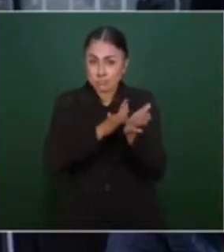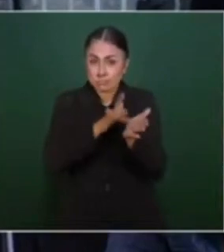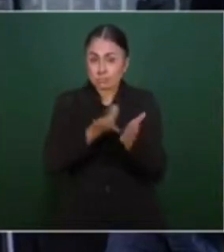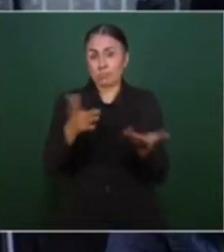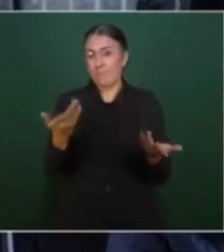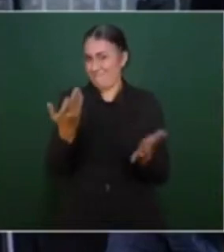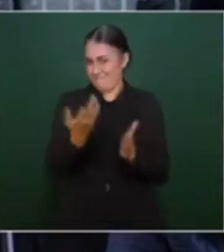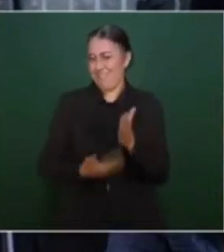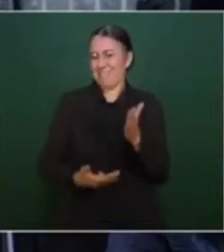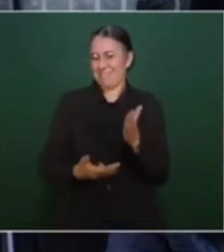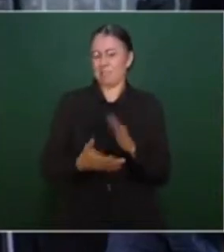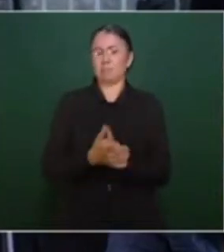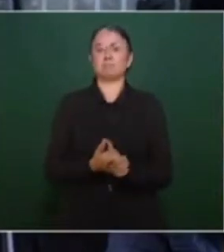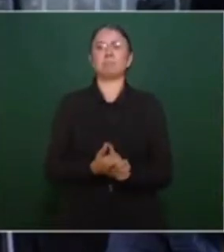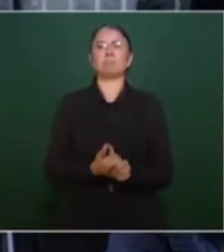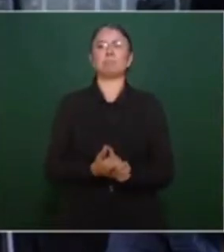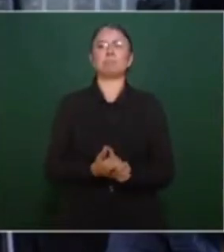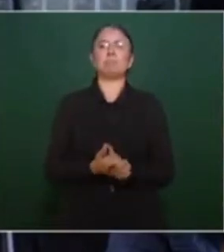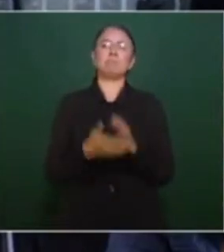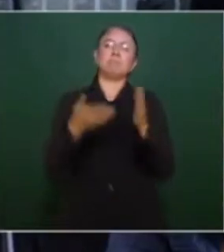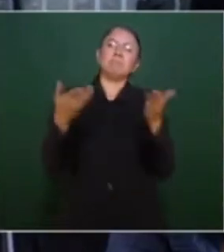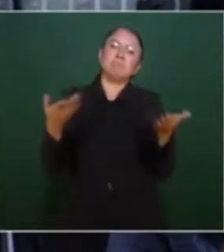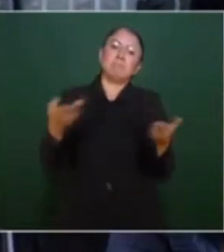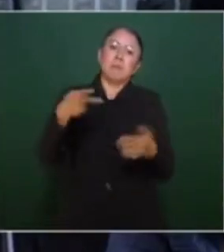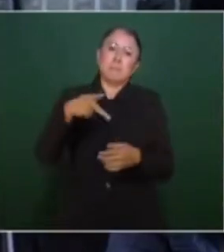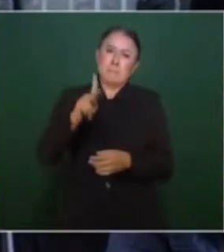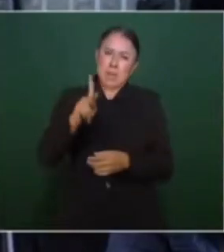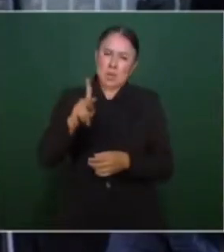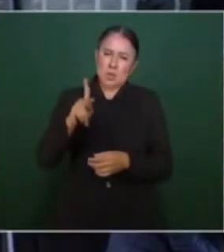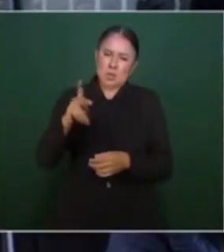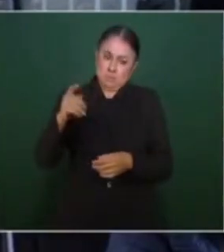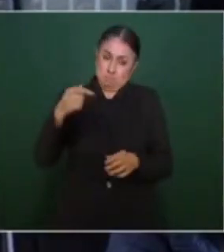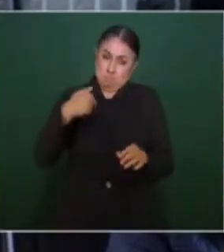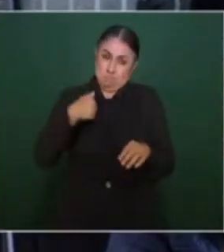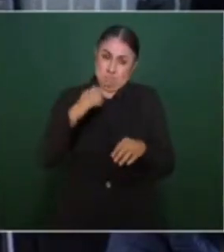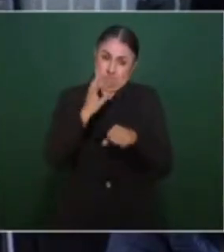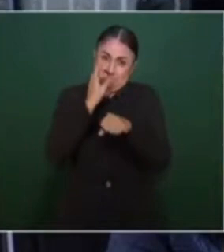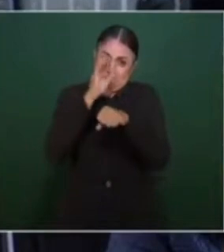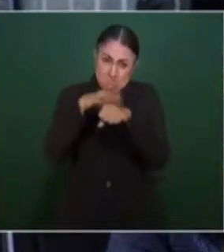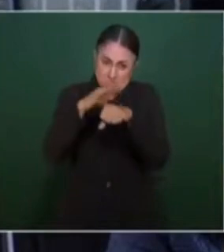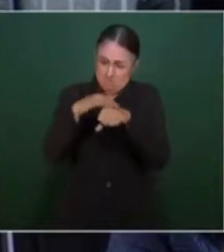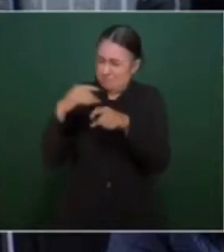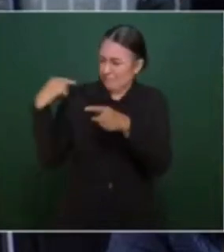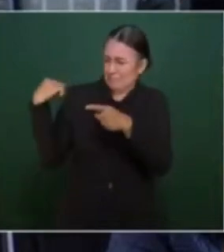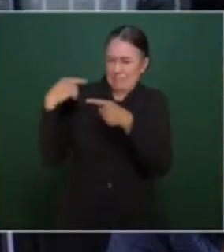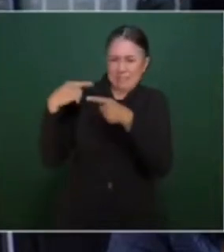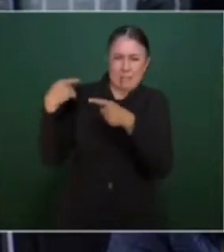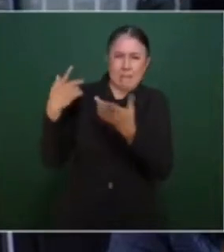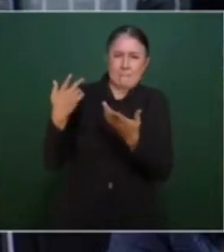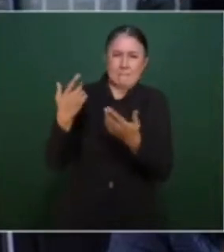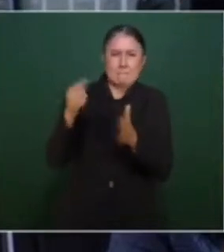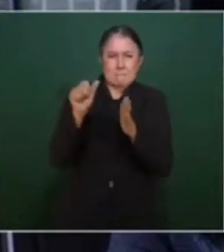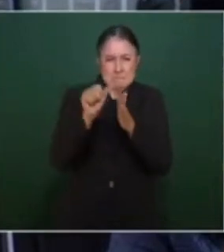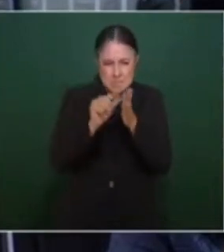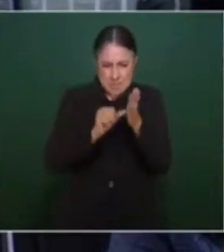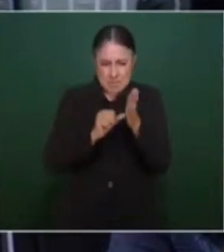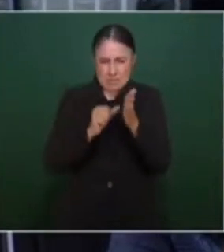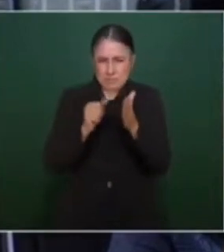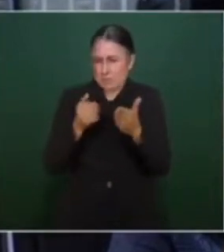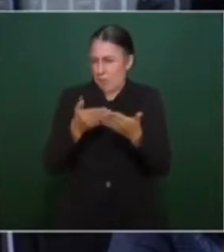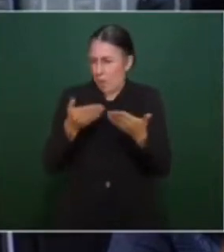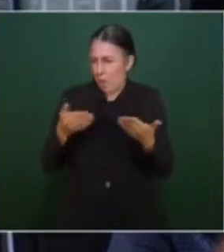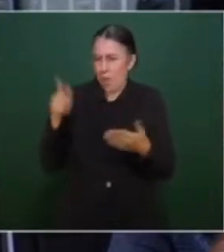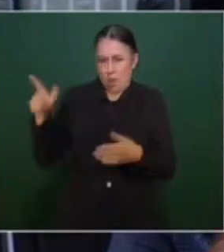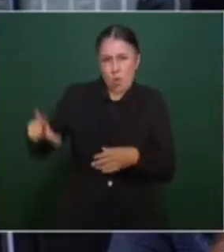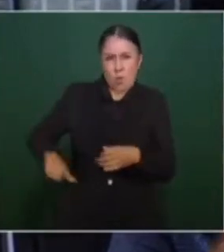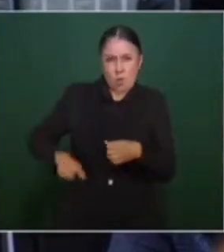decirle que en estos días, meses, que el gobernador está a cargo de